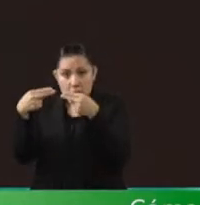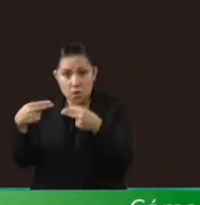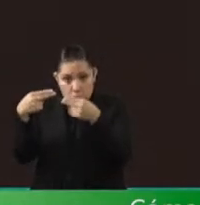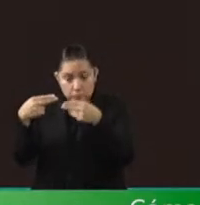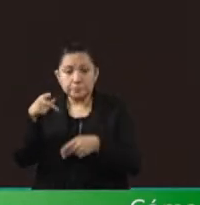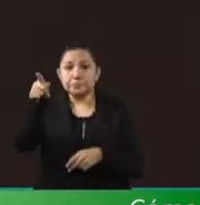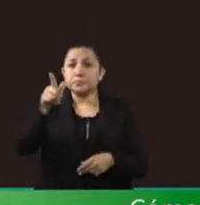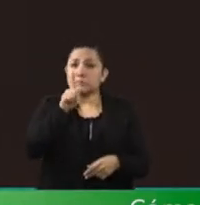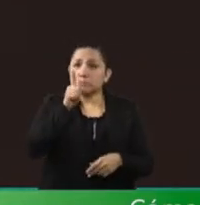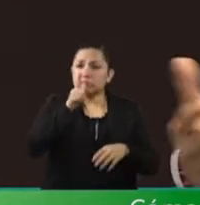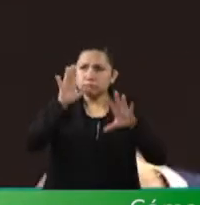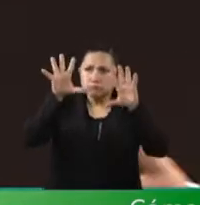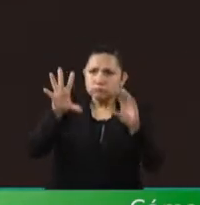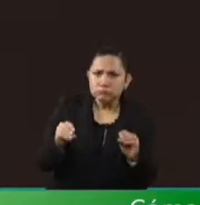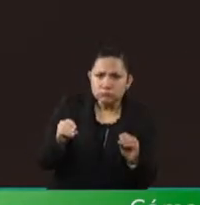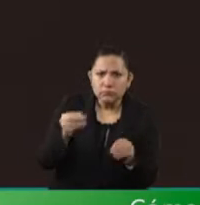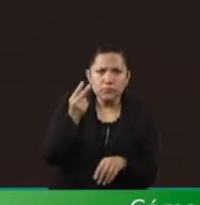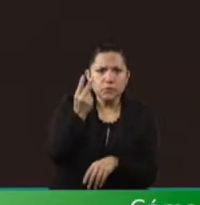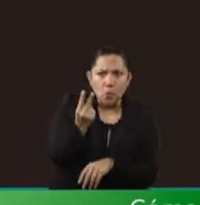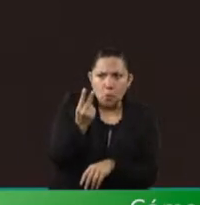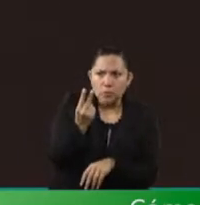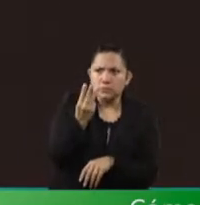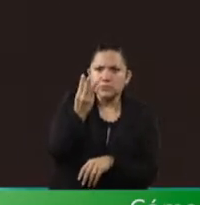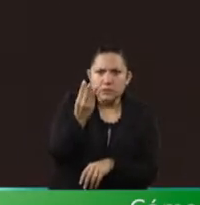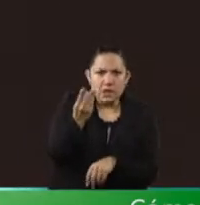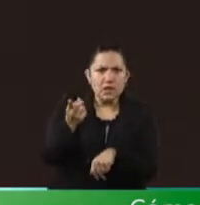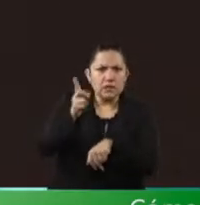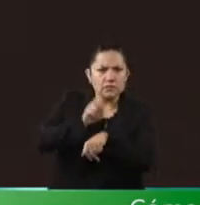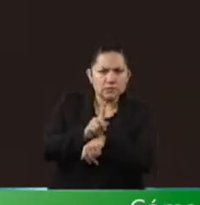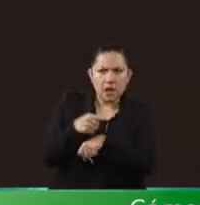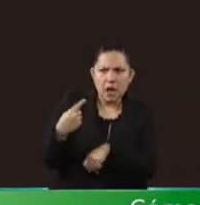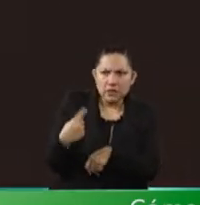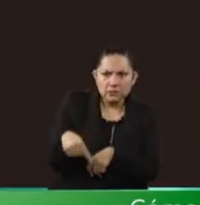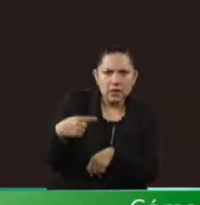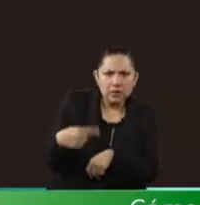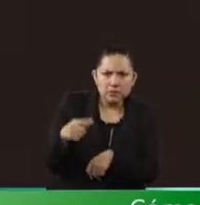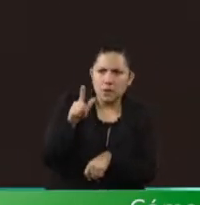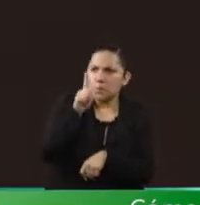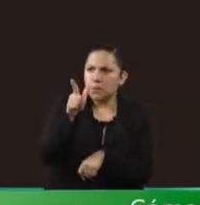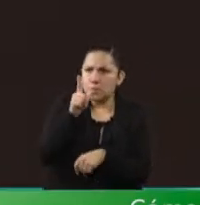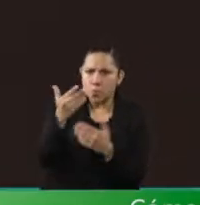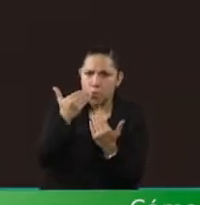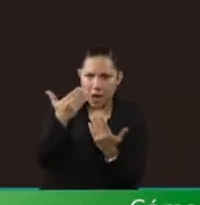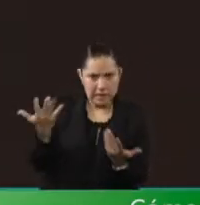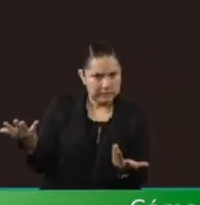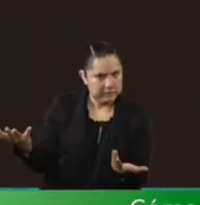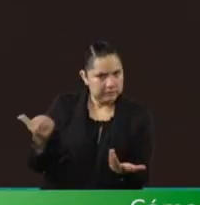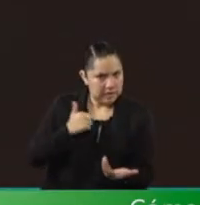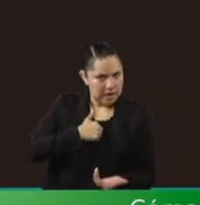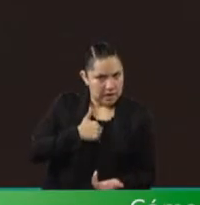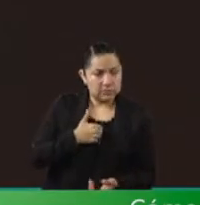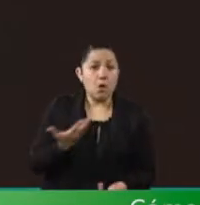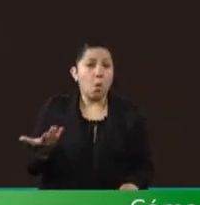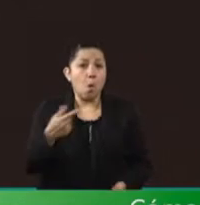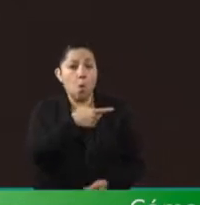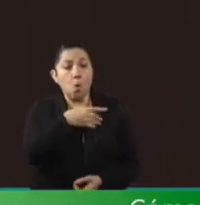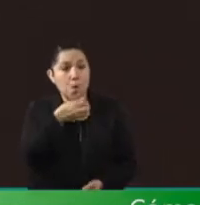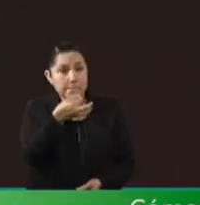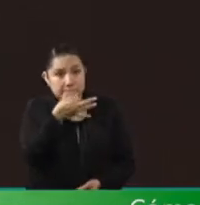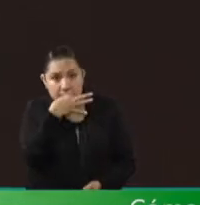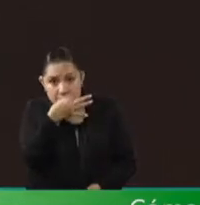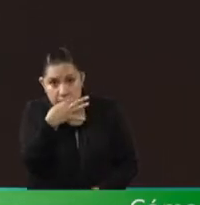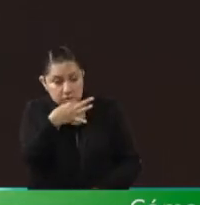o tres días y permanece sin energía eléctrica o piensen En cuántas medicinas vacunas o otros